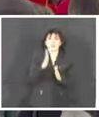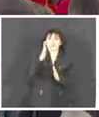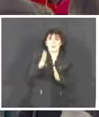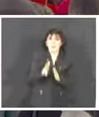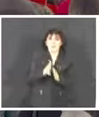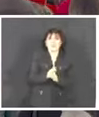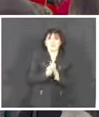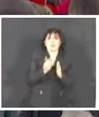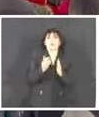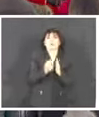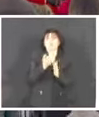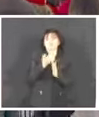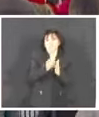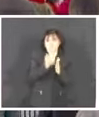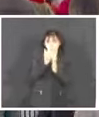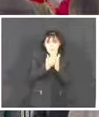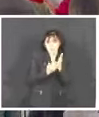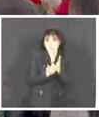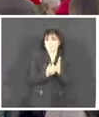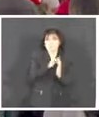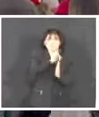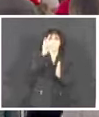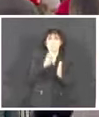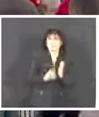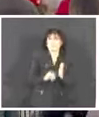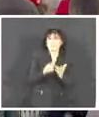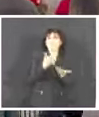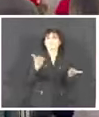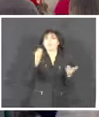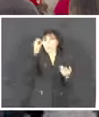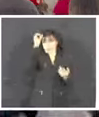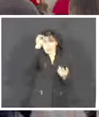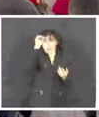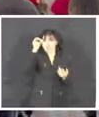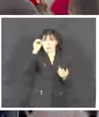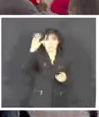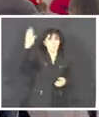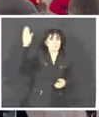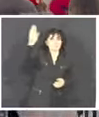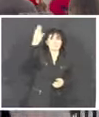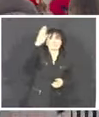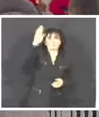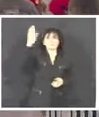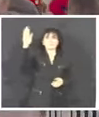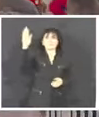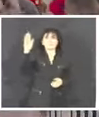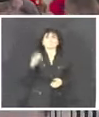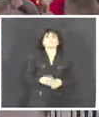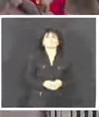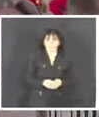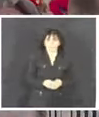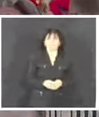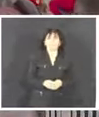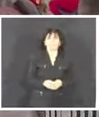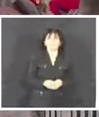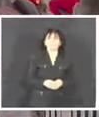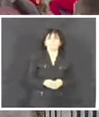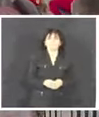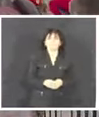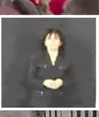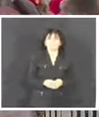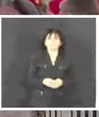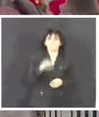los salarios en nuestro país. ¿Les parece bien? ¿Estamos de acuerdo? Estamos de acuerdo. ¿Qué más